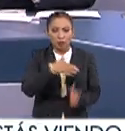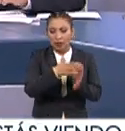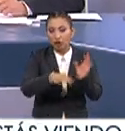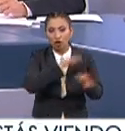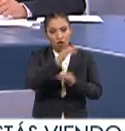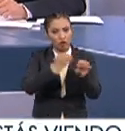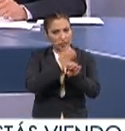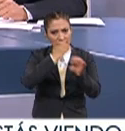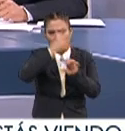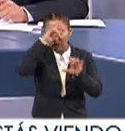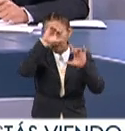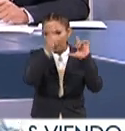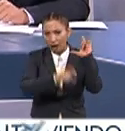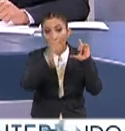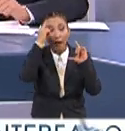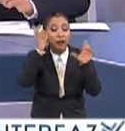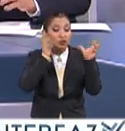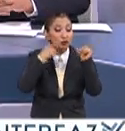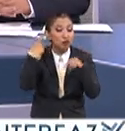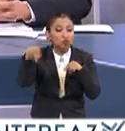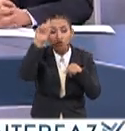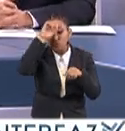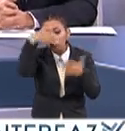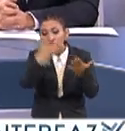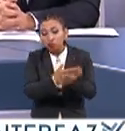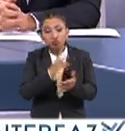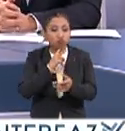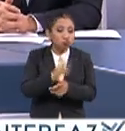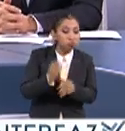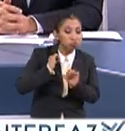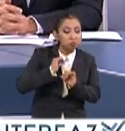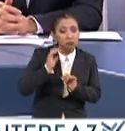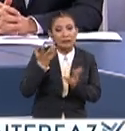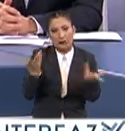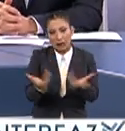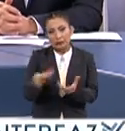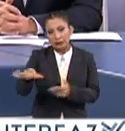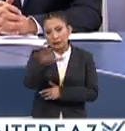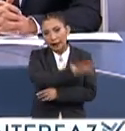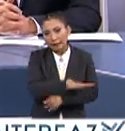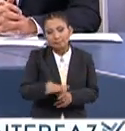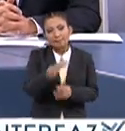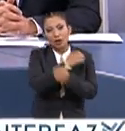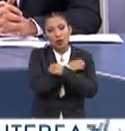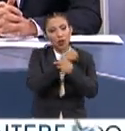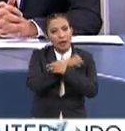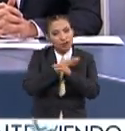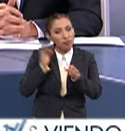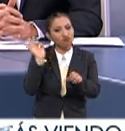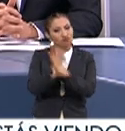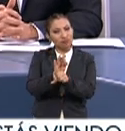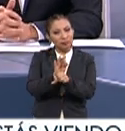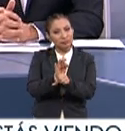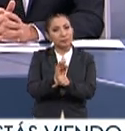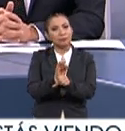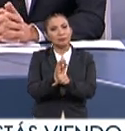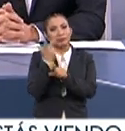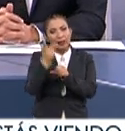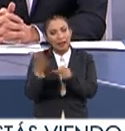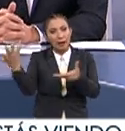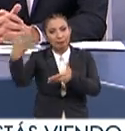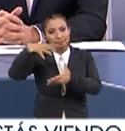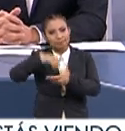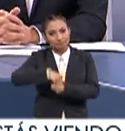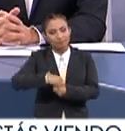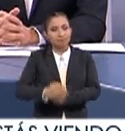todos los estados de la República para escuchar las diferentes voces y por supuesto generar un sector educativo fortalecido y